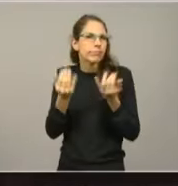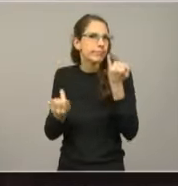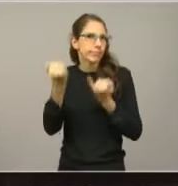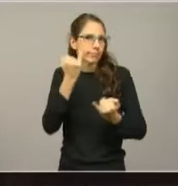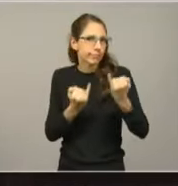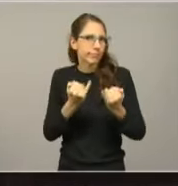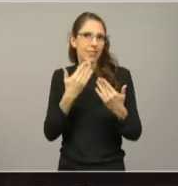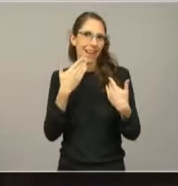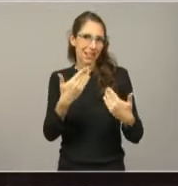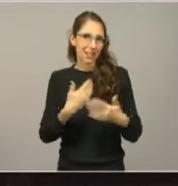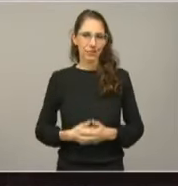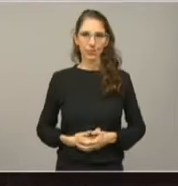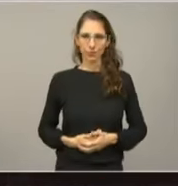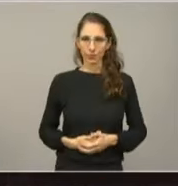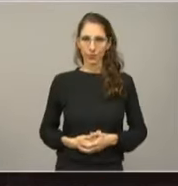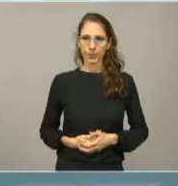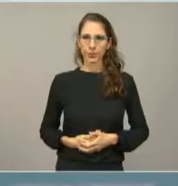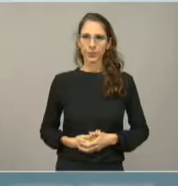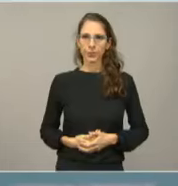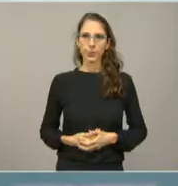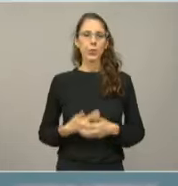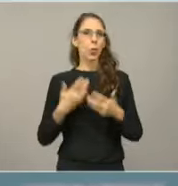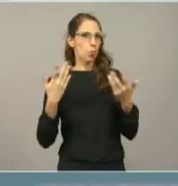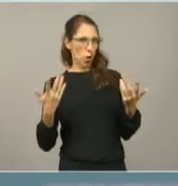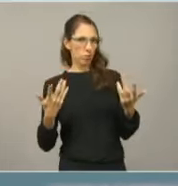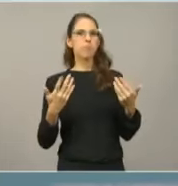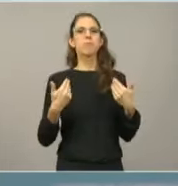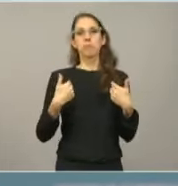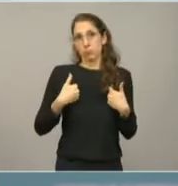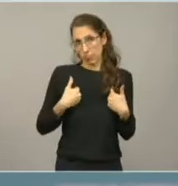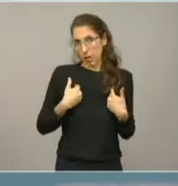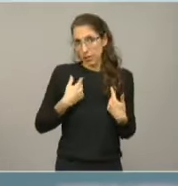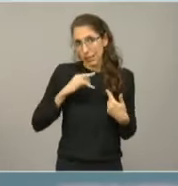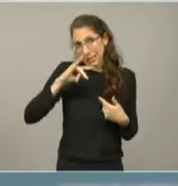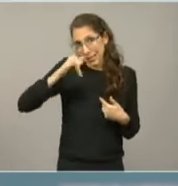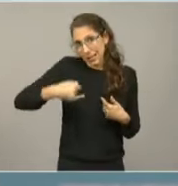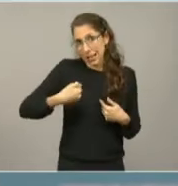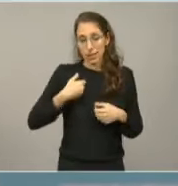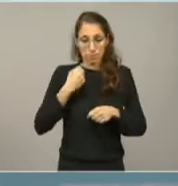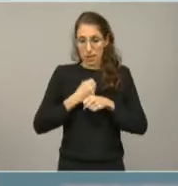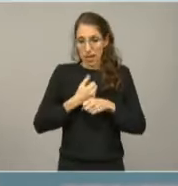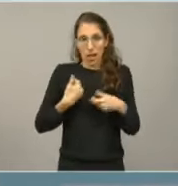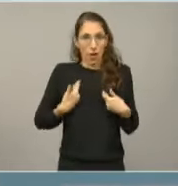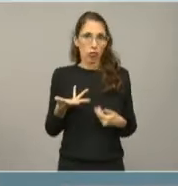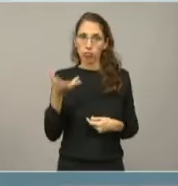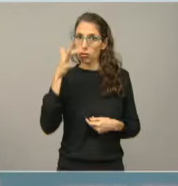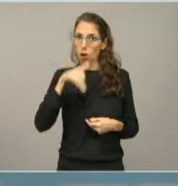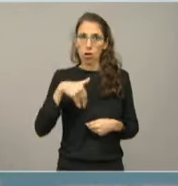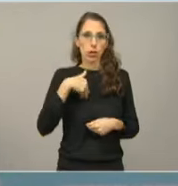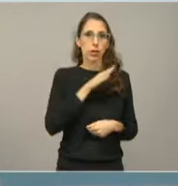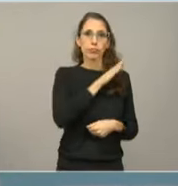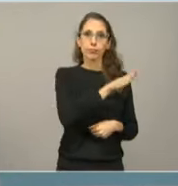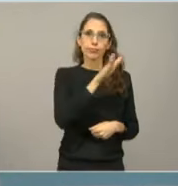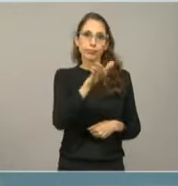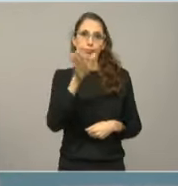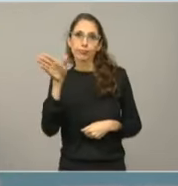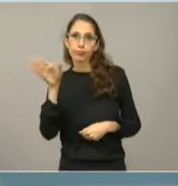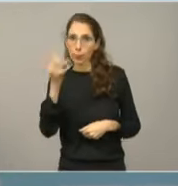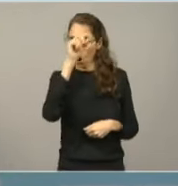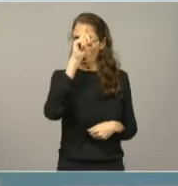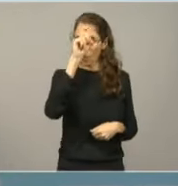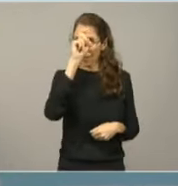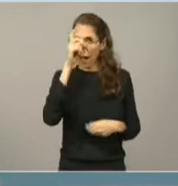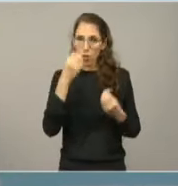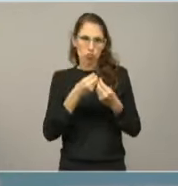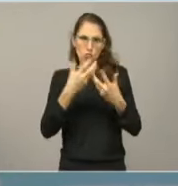gracias bueno eh yo Por supuesto es mi trabajo eh todos los días recorro hospitales muchos